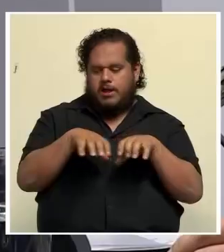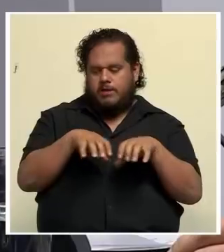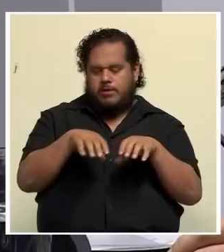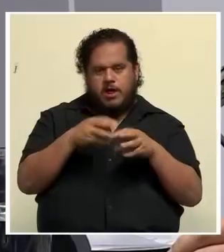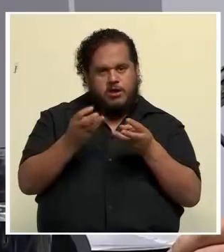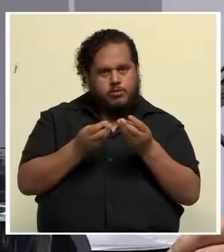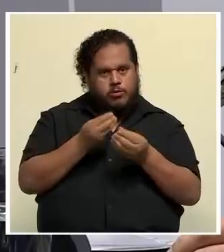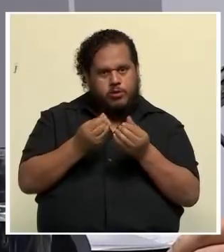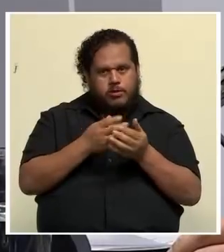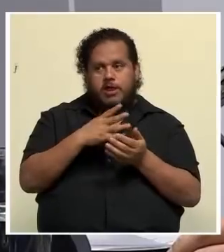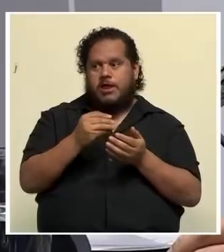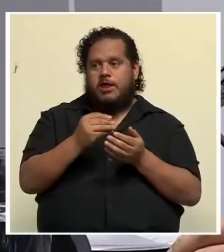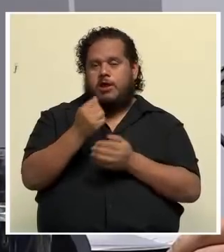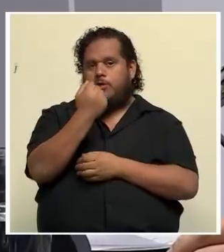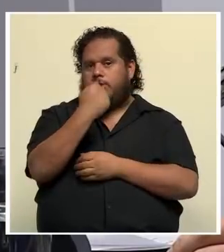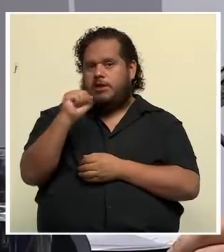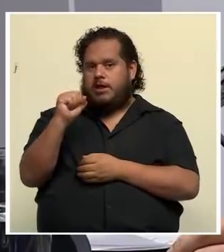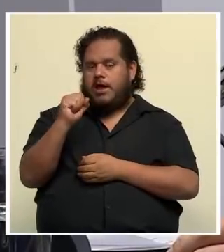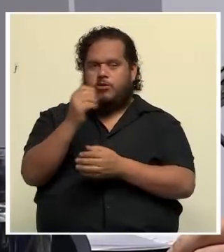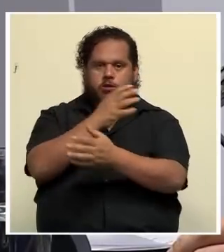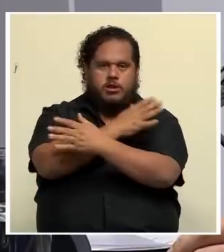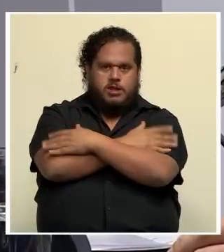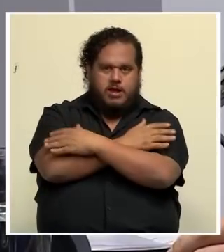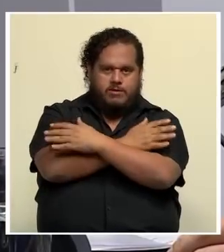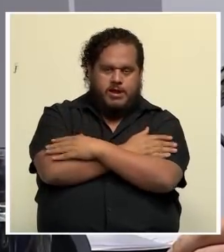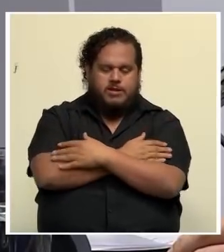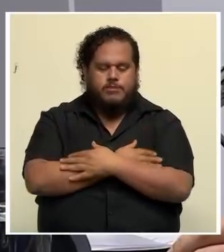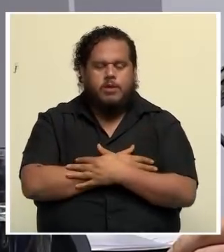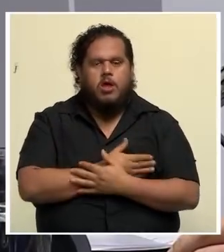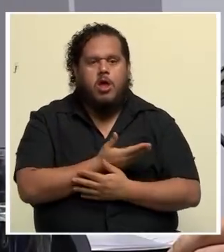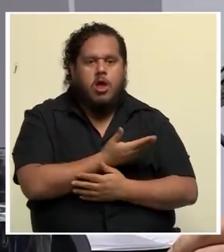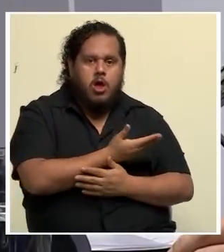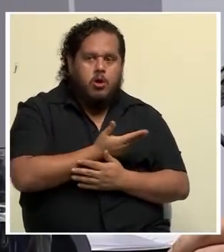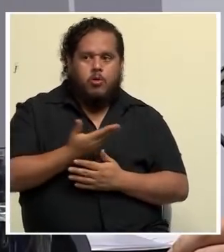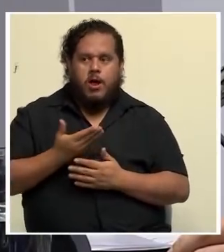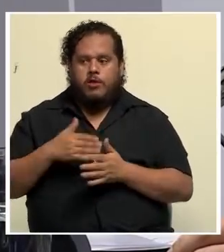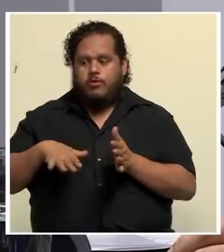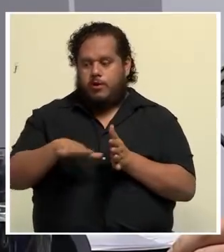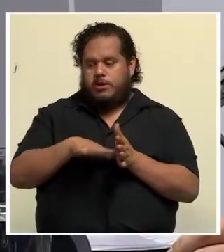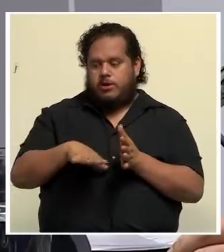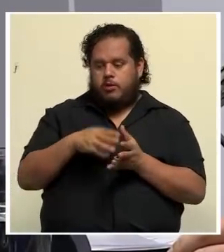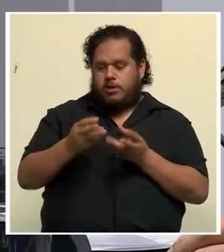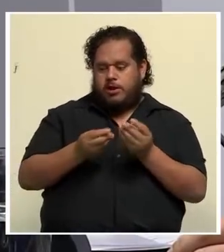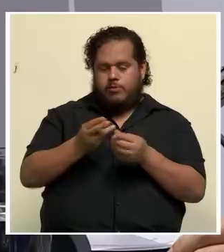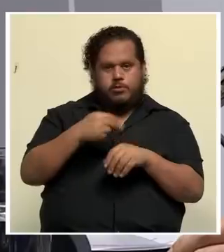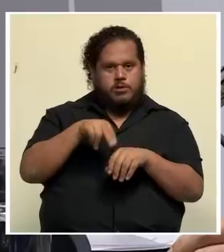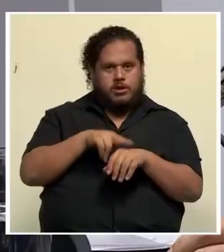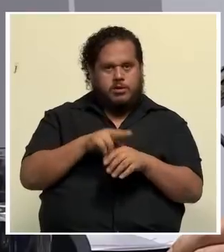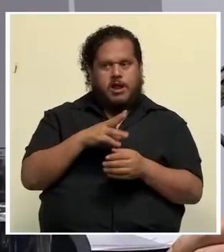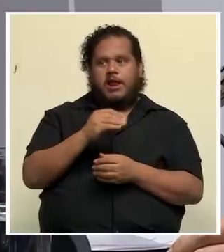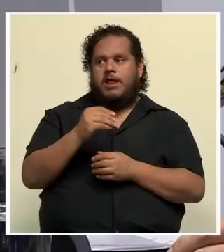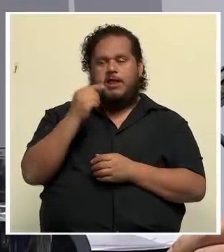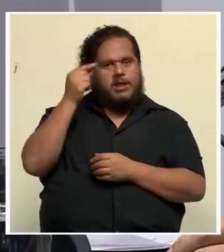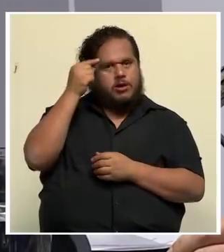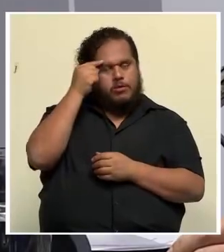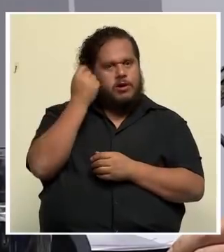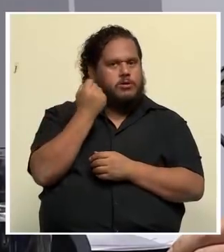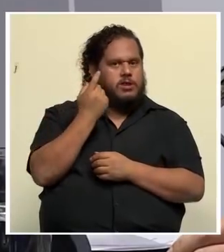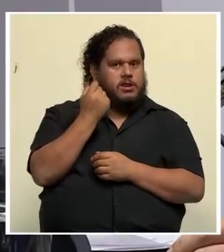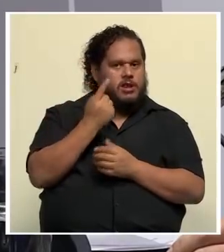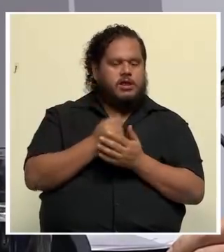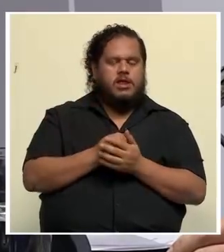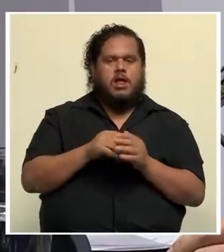sindicatos se abrazan. Cuando el sector de la producción nacional y el gobierno se entienden